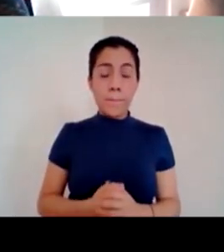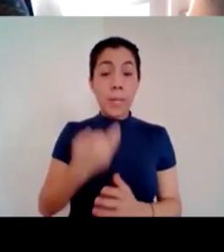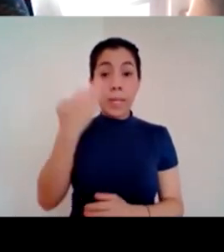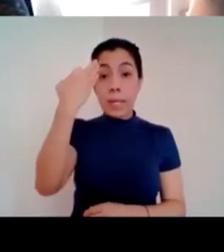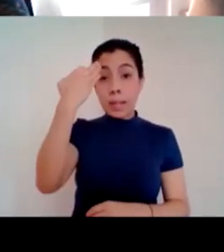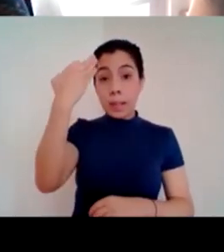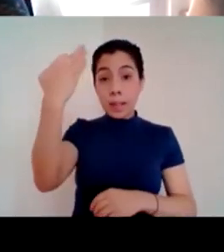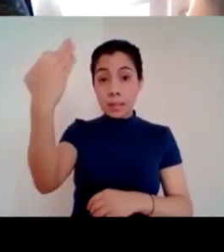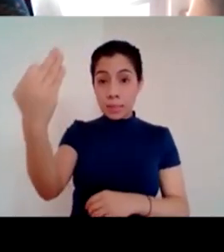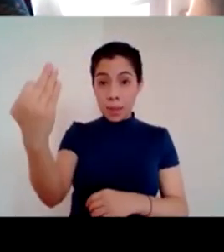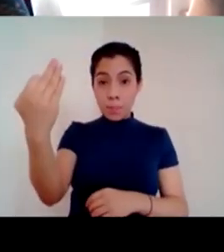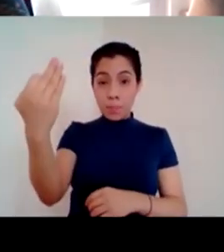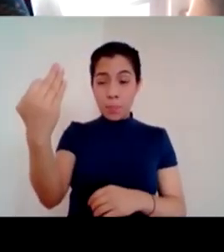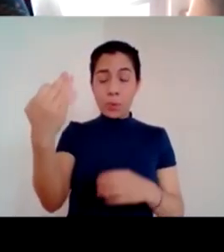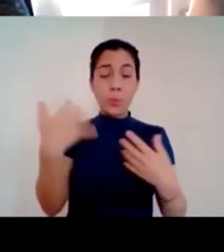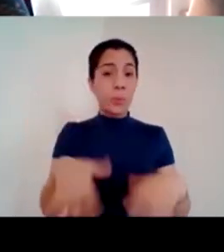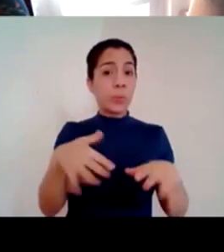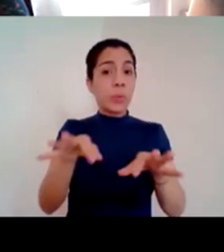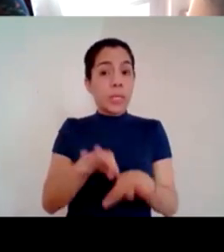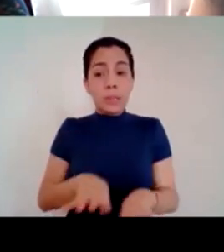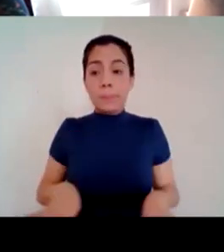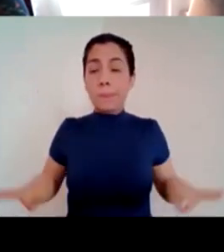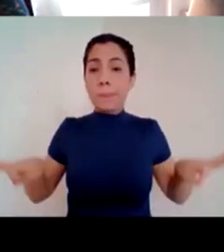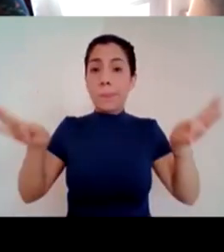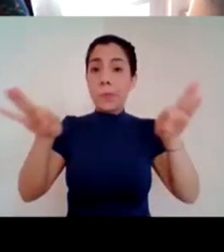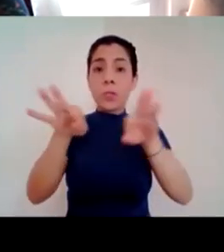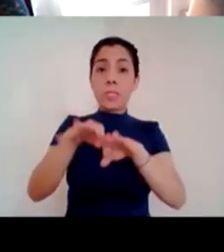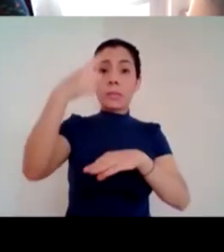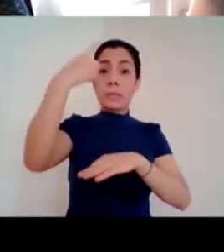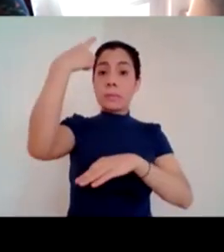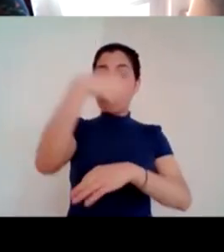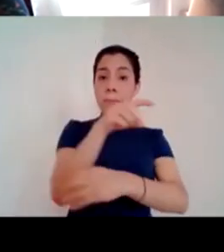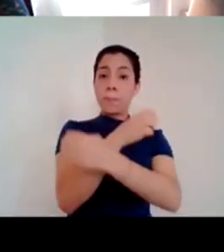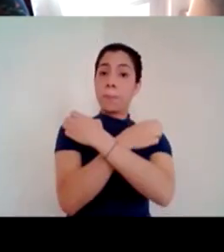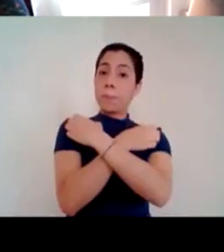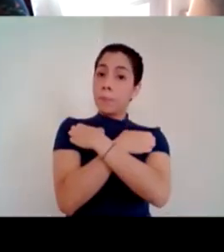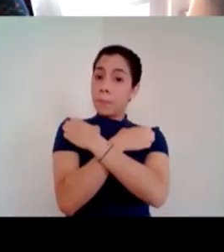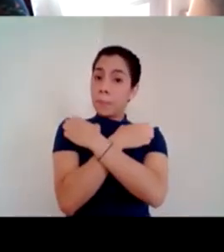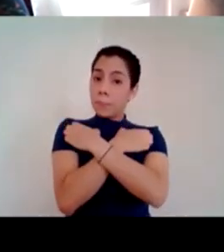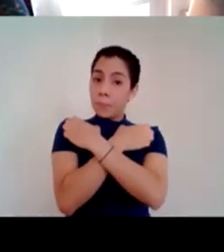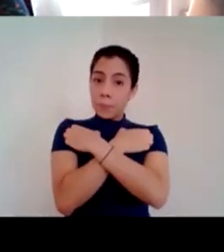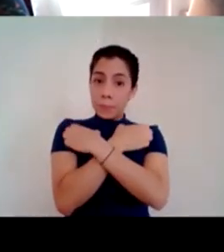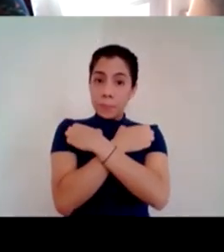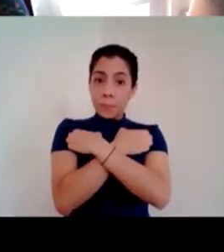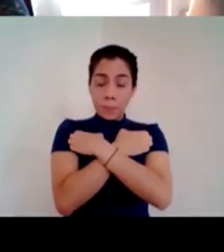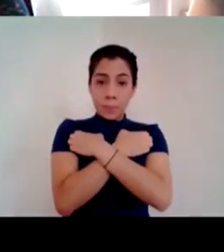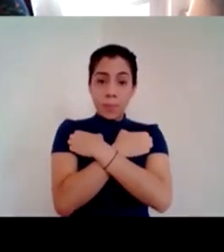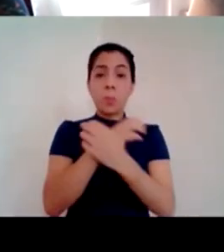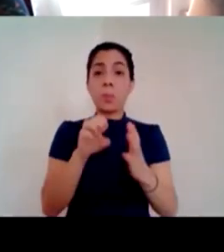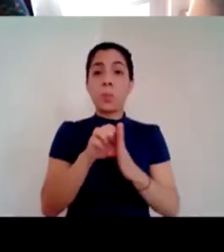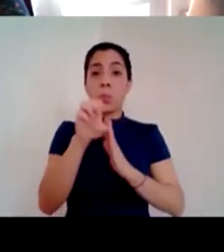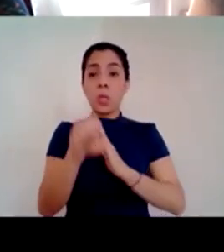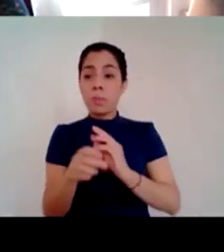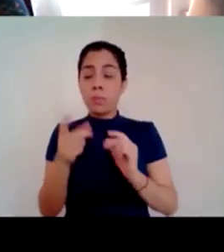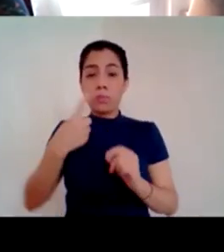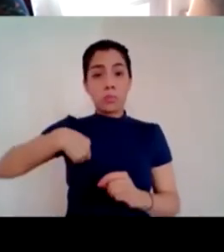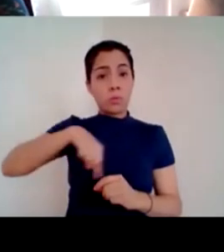moral ético fundamental en una sociedad del apuro del presentismo